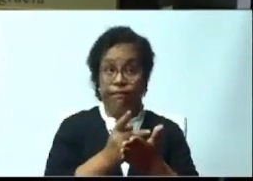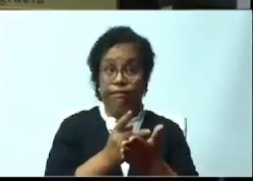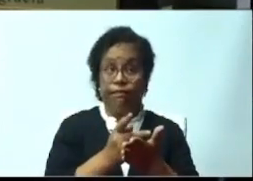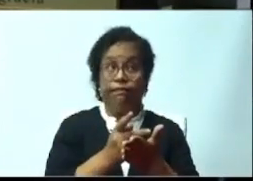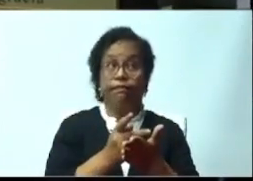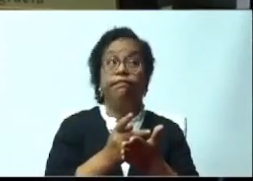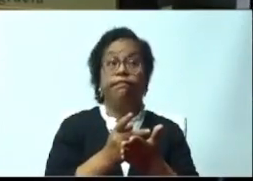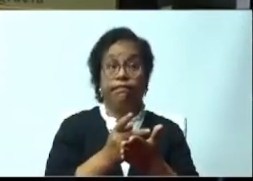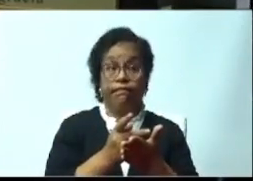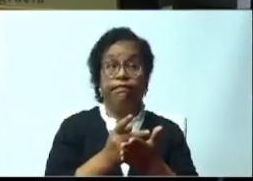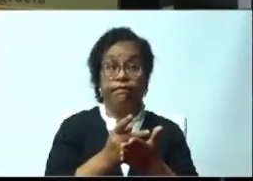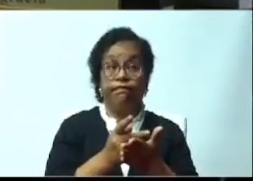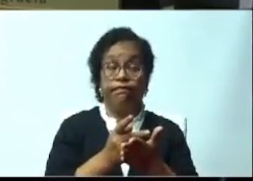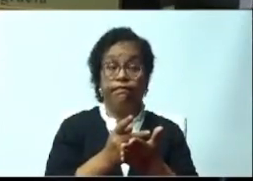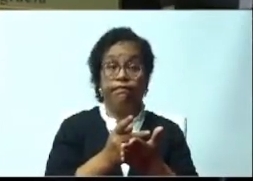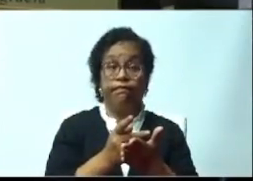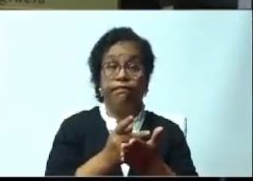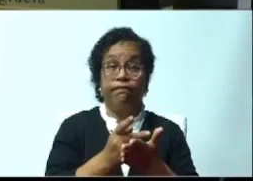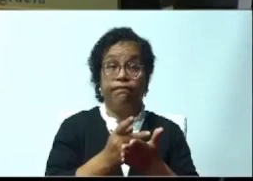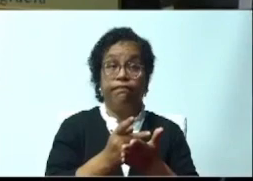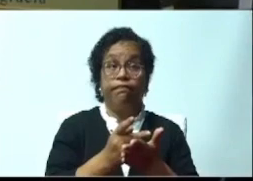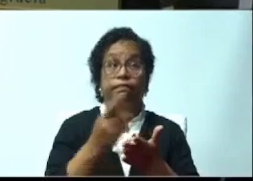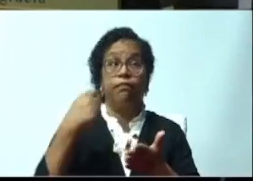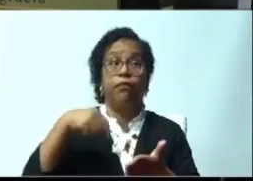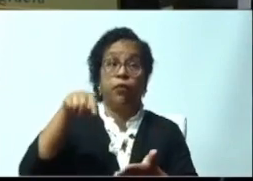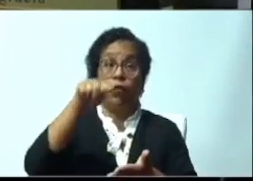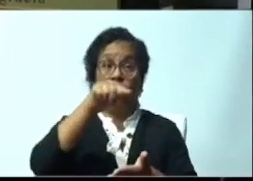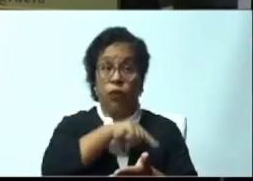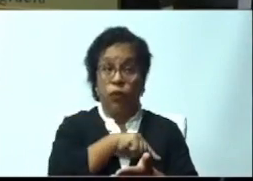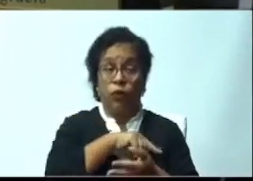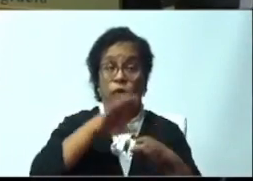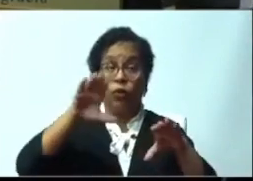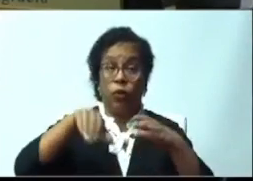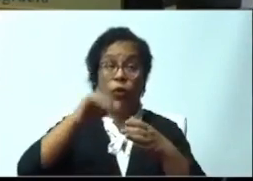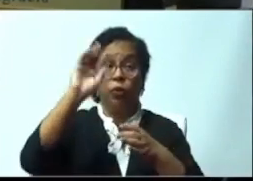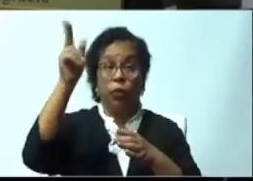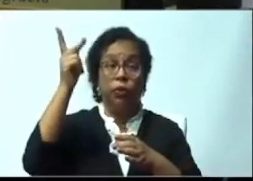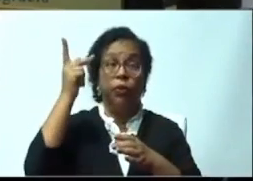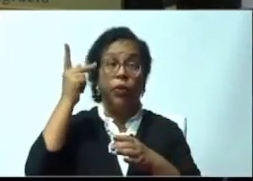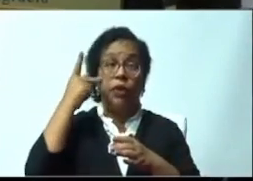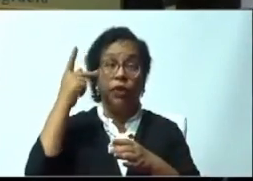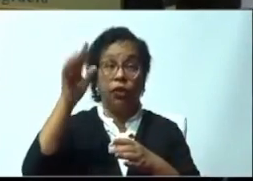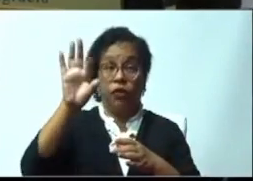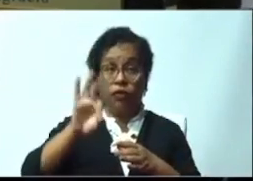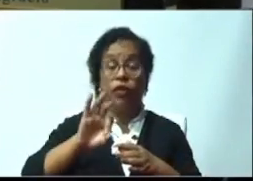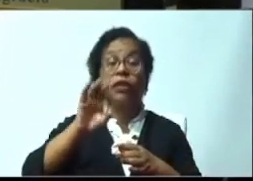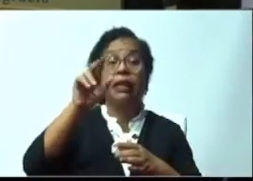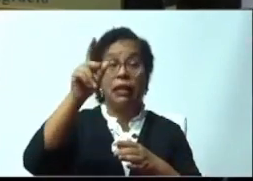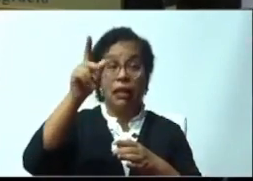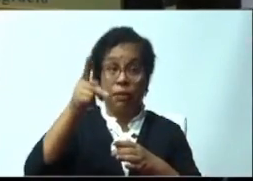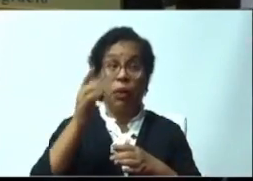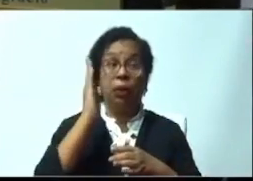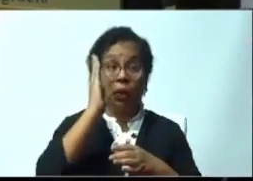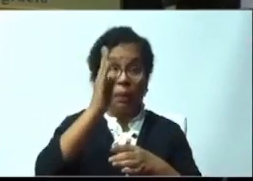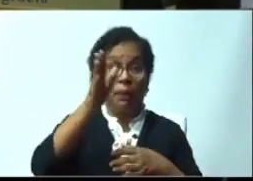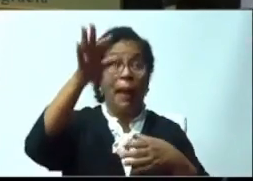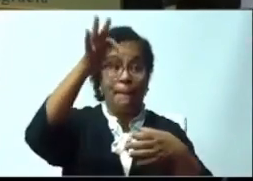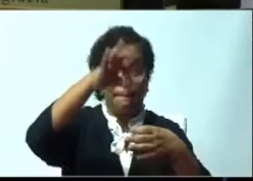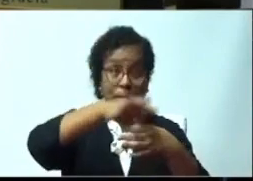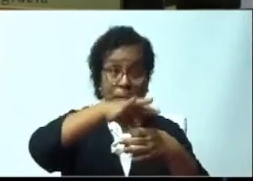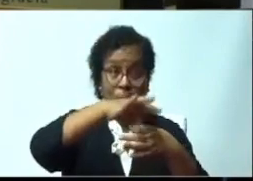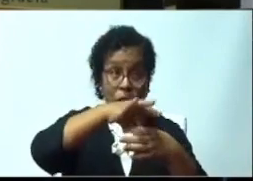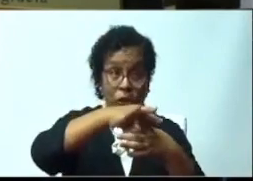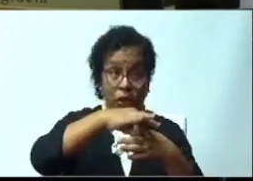Aerodón, nosotros desde la Fuerza del Pueblo no vamos a votar por este proyecto de ingresos y gastos porque viene de una ley